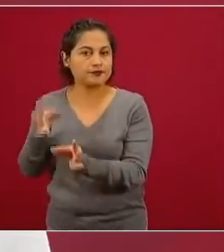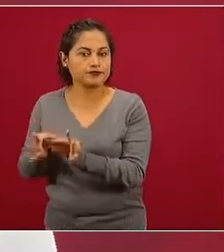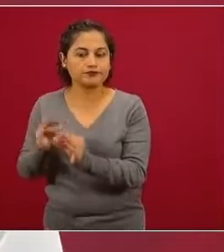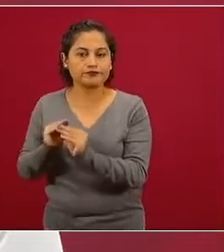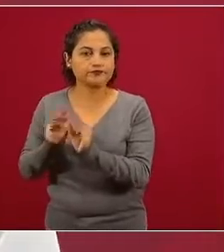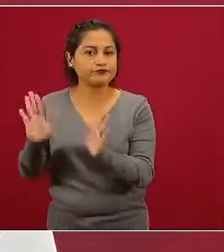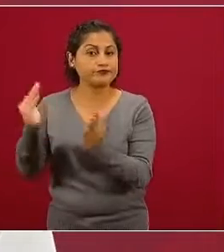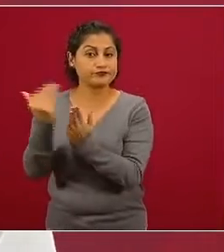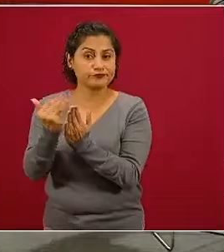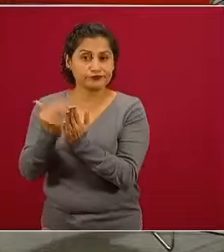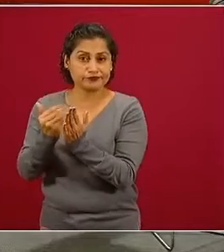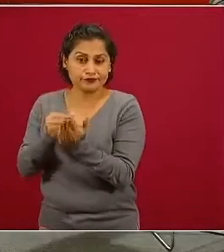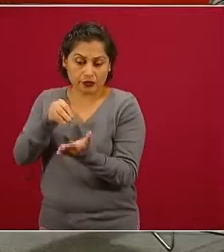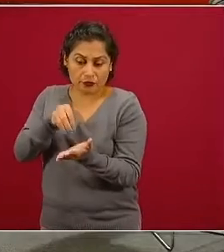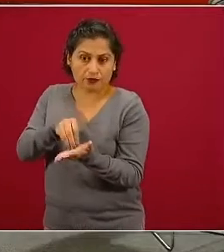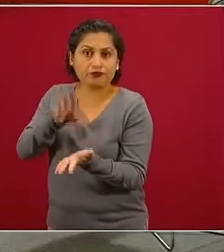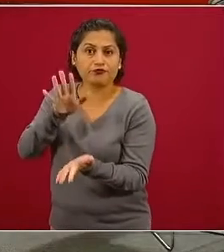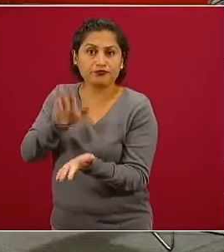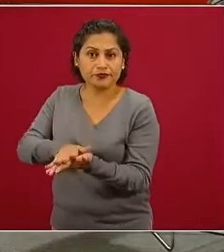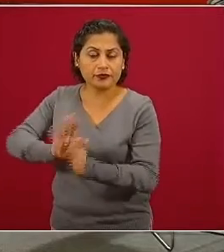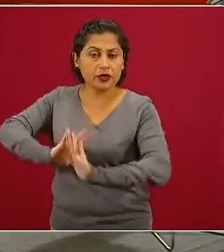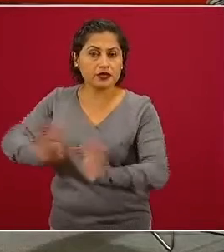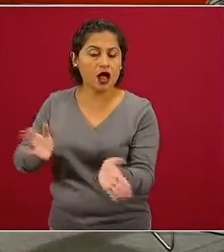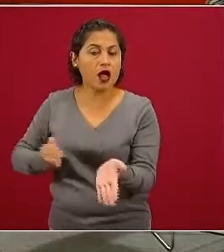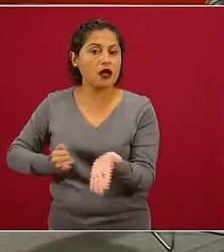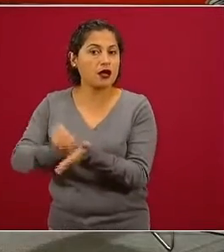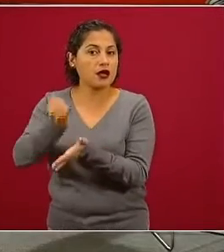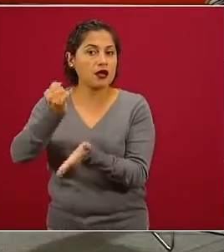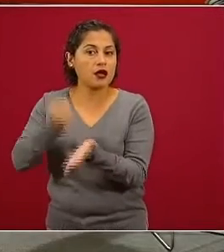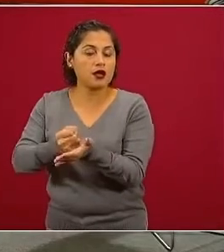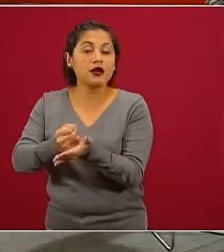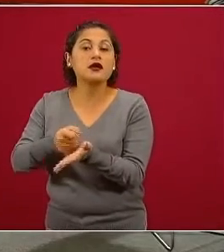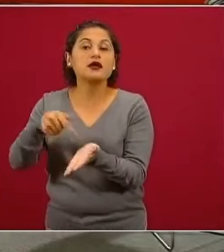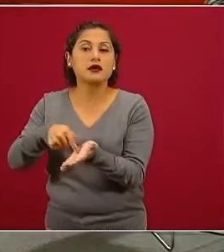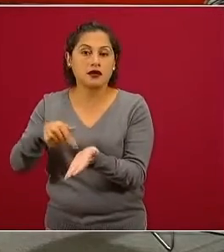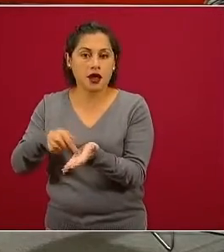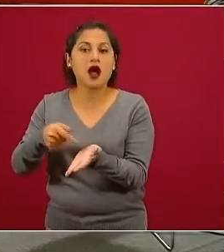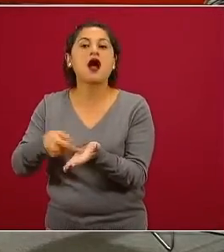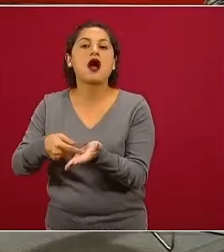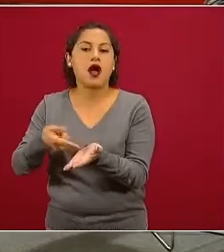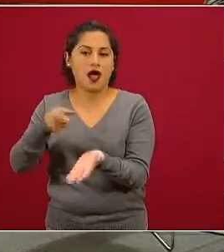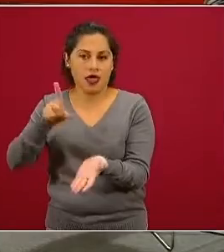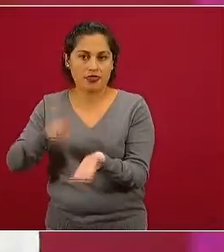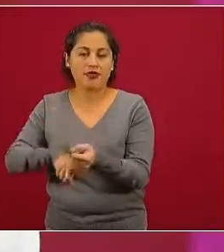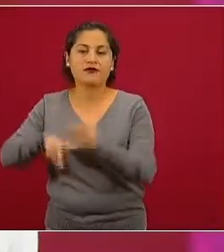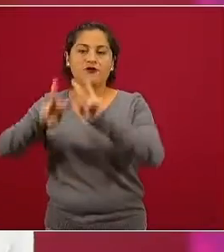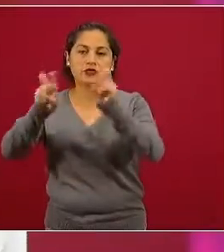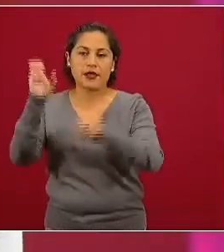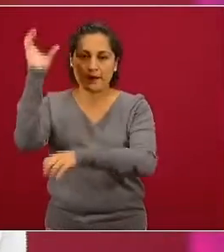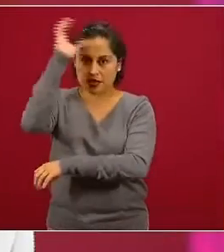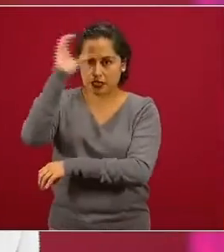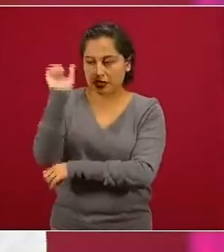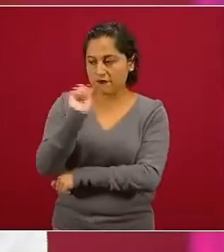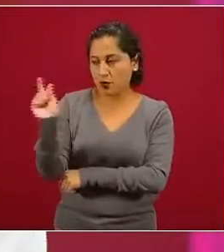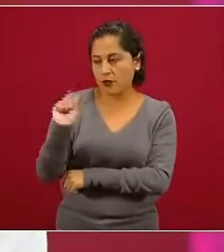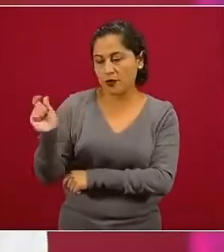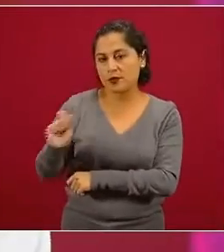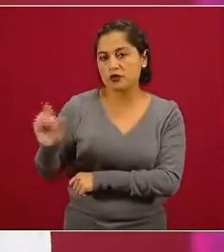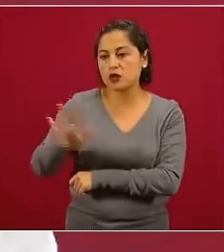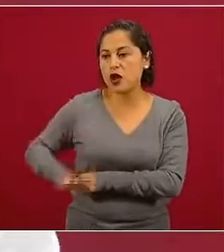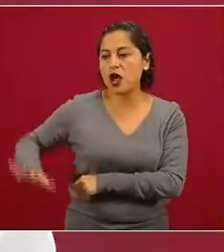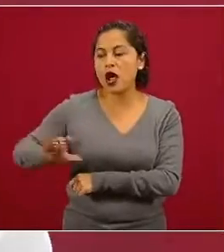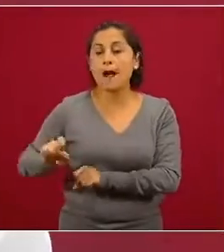o decenas de miles de personas y es el interés en seguridad y en eficacia, pero ya en un uso